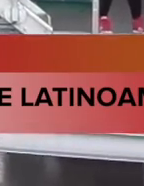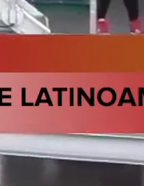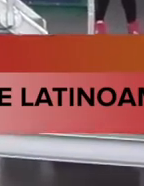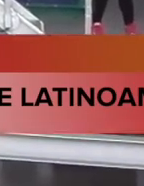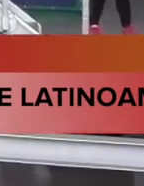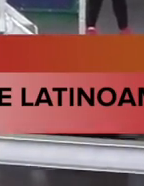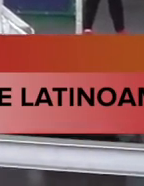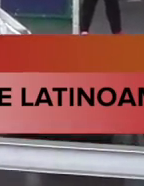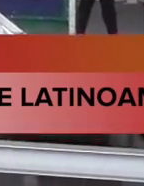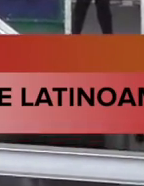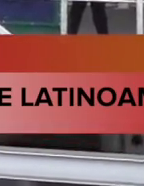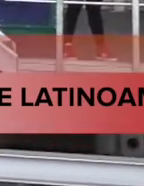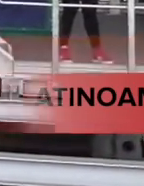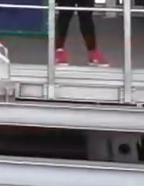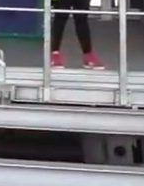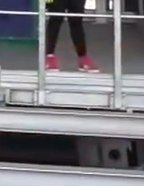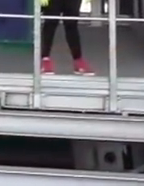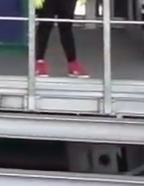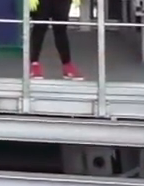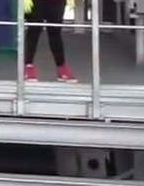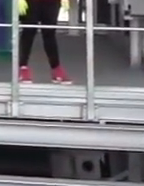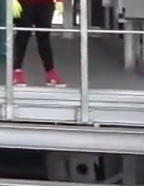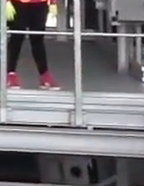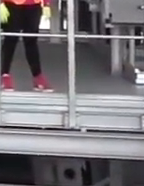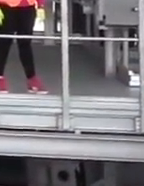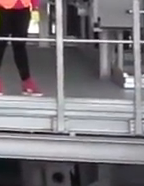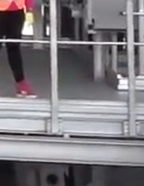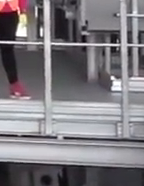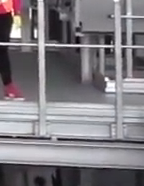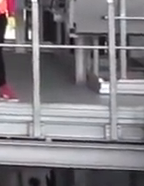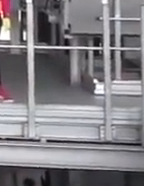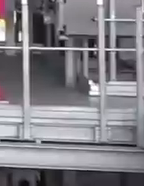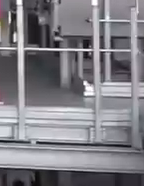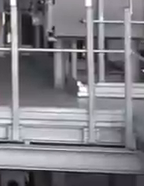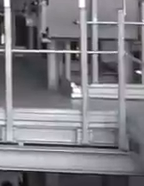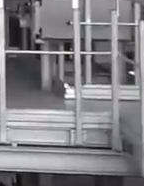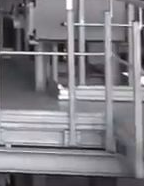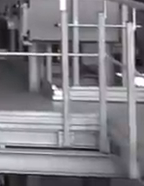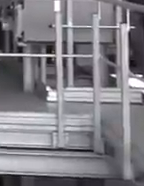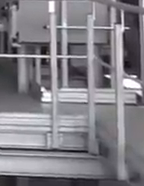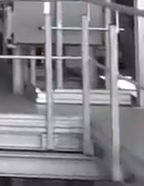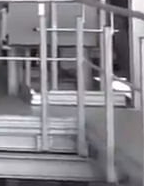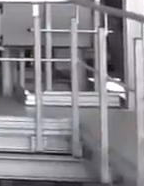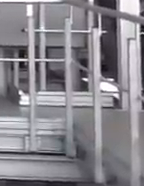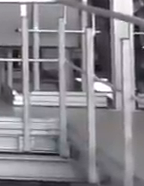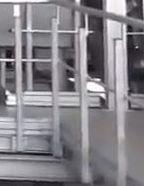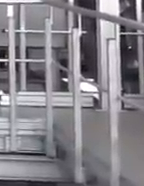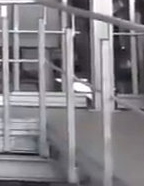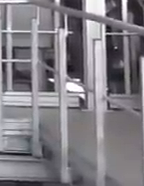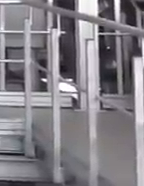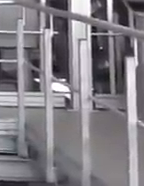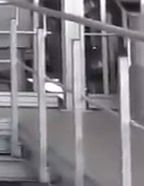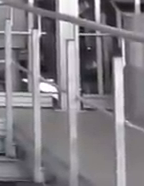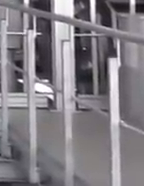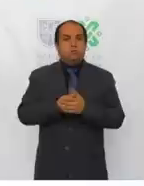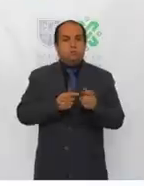desde que se llegó Efraín Morales y su equipo ha llevado a cabo un manejo muy